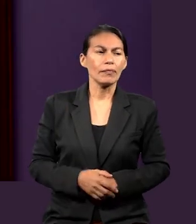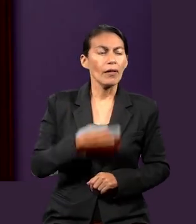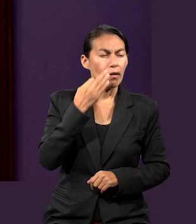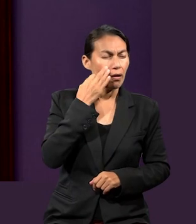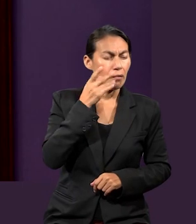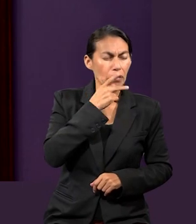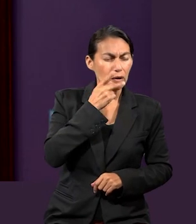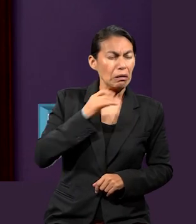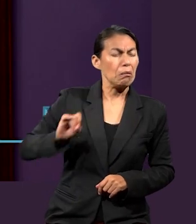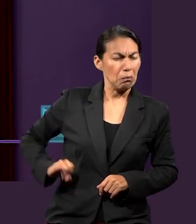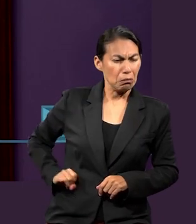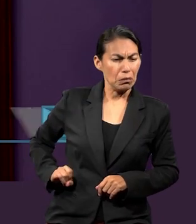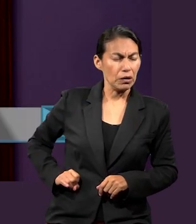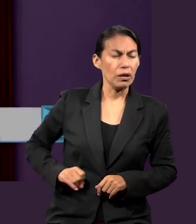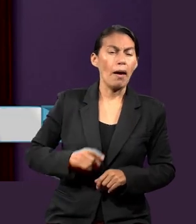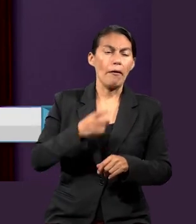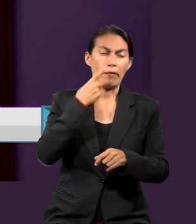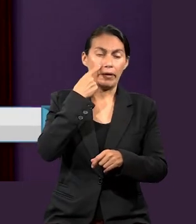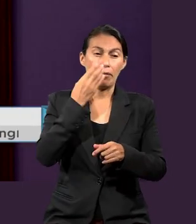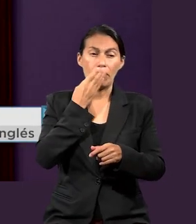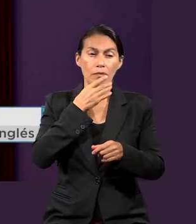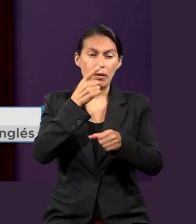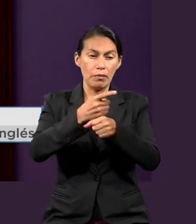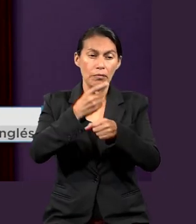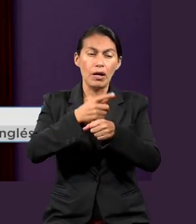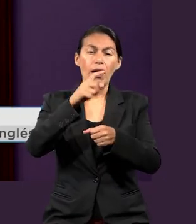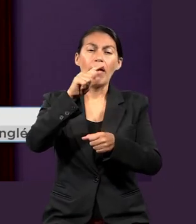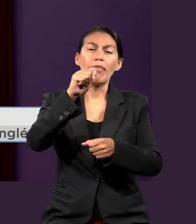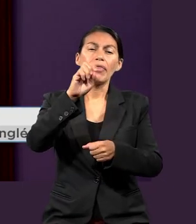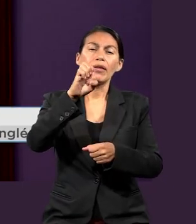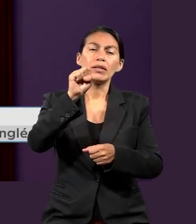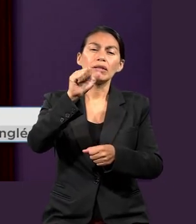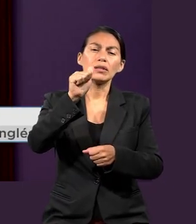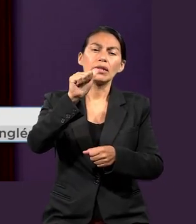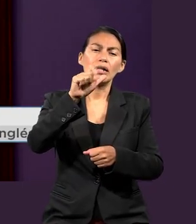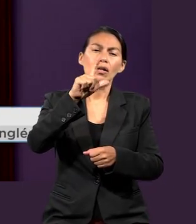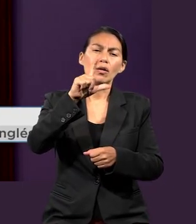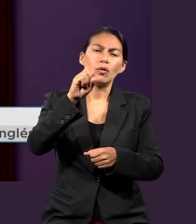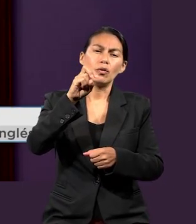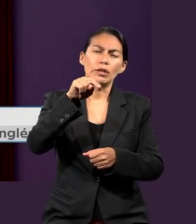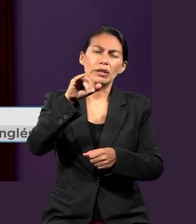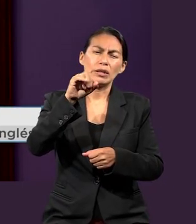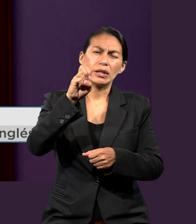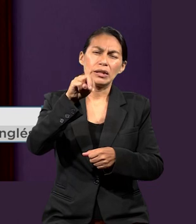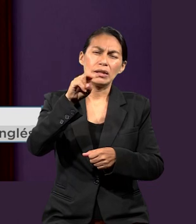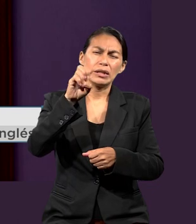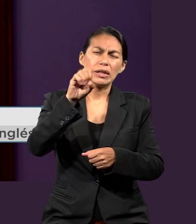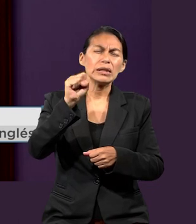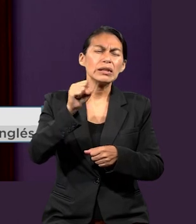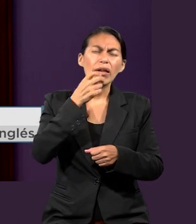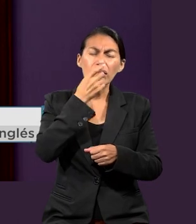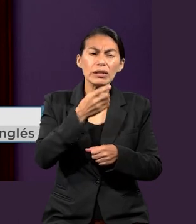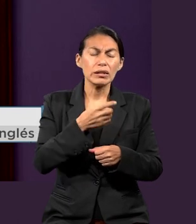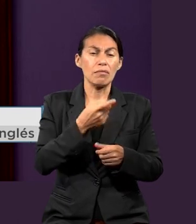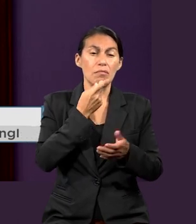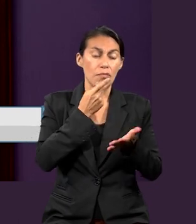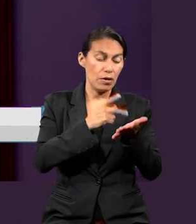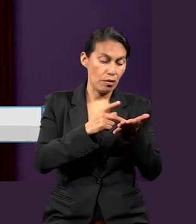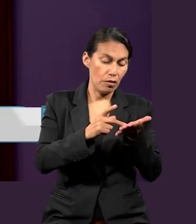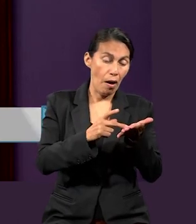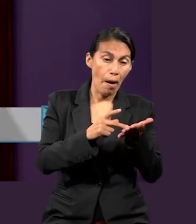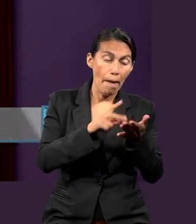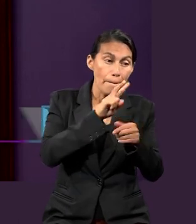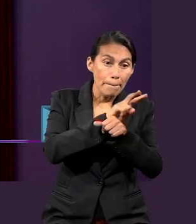interesante. Y justamente en Primera de Tesalonicenses, Dios inspiró al apóstol Pablo para que él nos dijera,